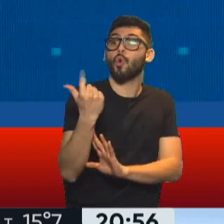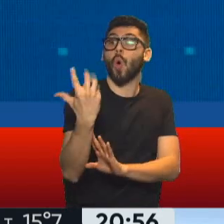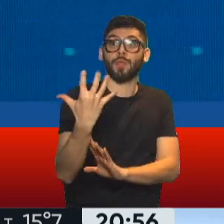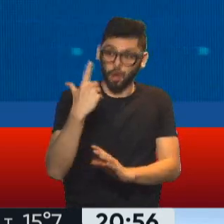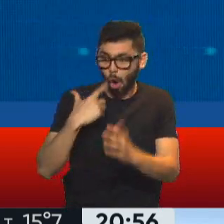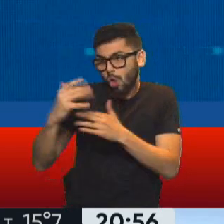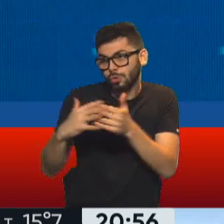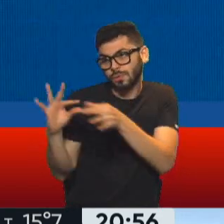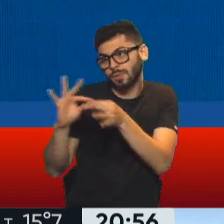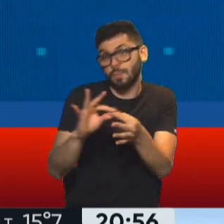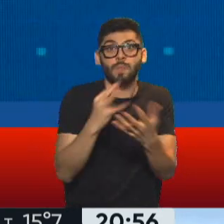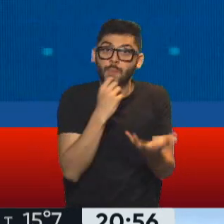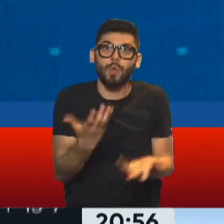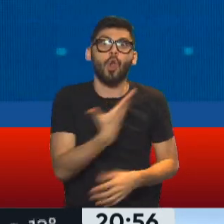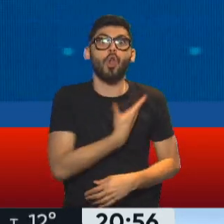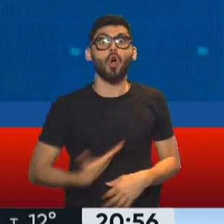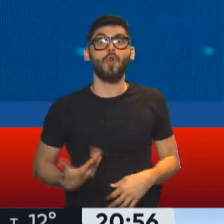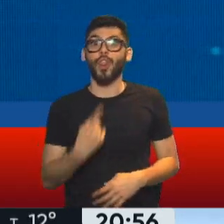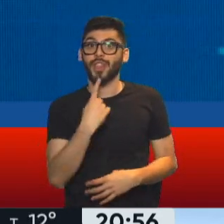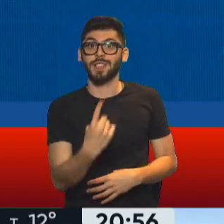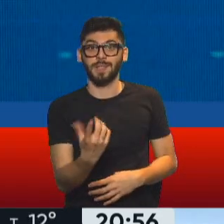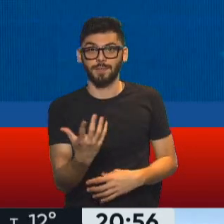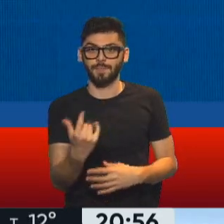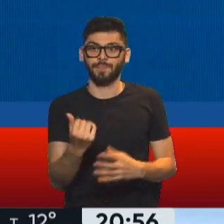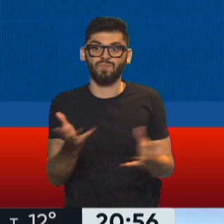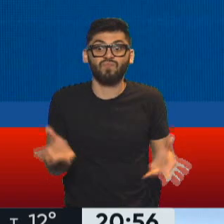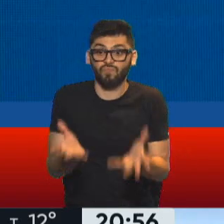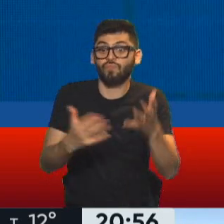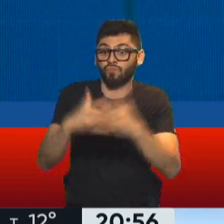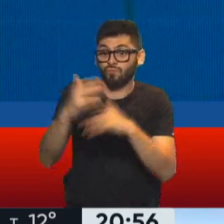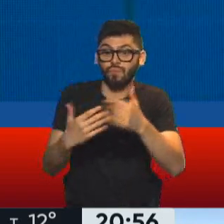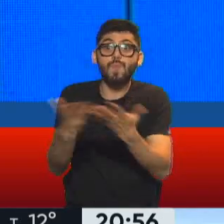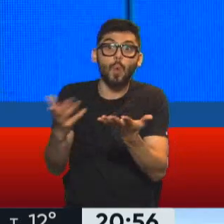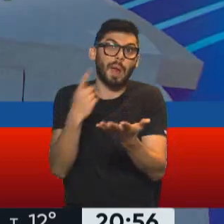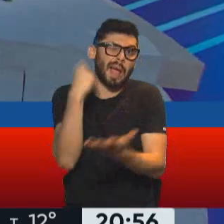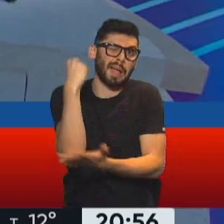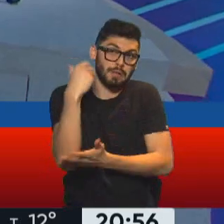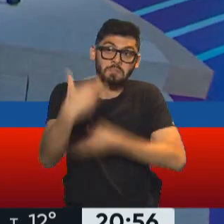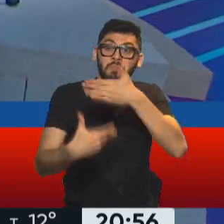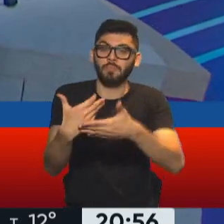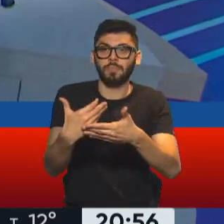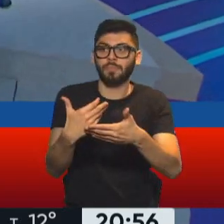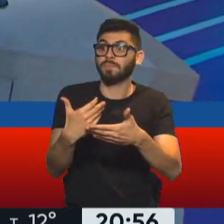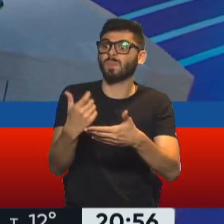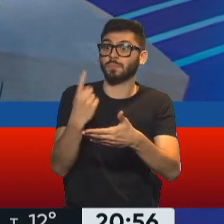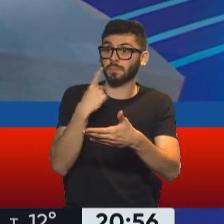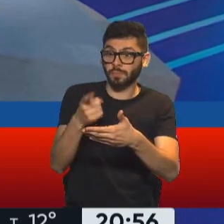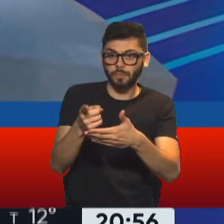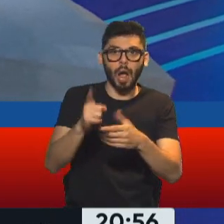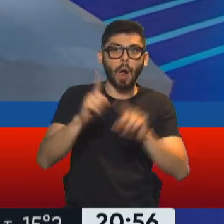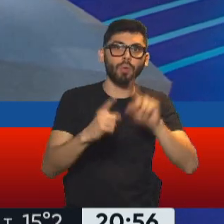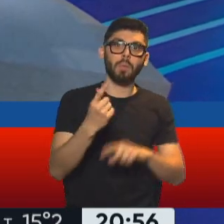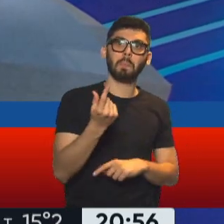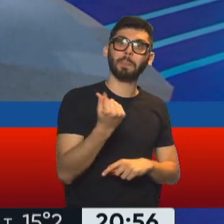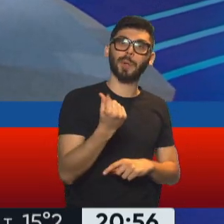esto. Incluso cuando el gobierno empieza a decir, bueno, vamos a incentivar la obra pública para reactivar la economía, aparecieron señales de abuso en los